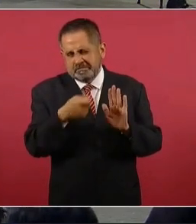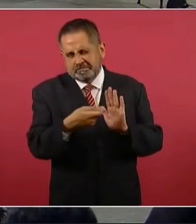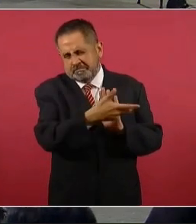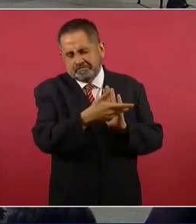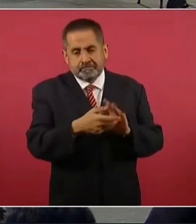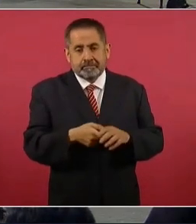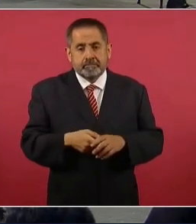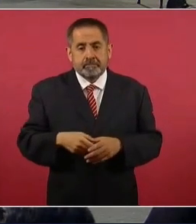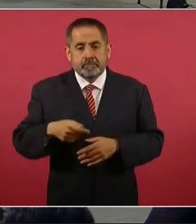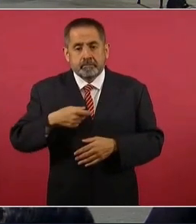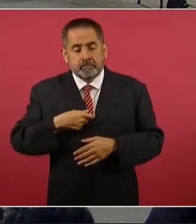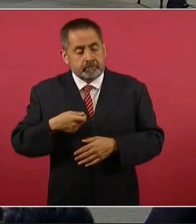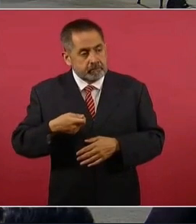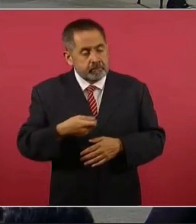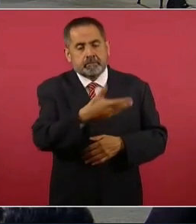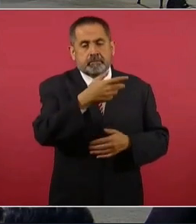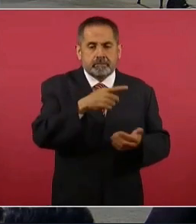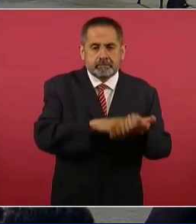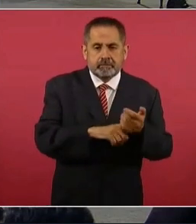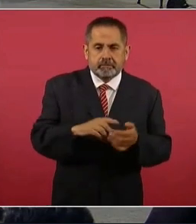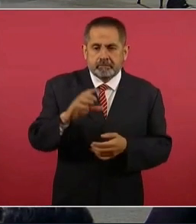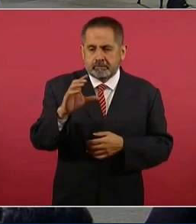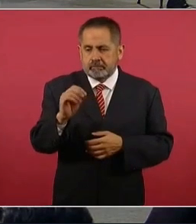Y dije conservador.